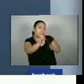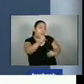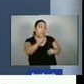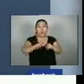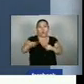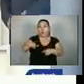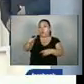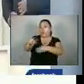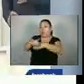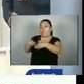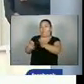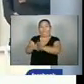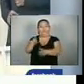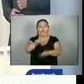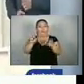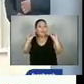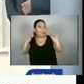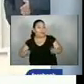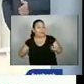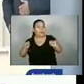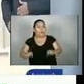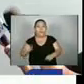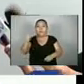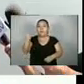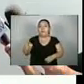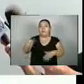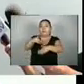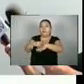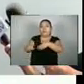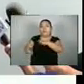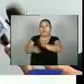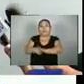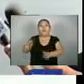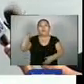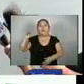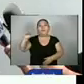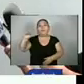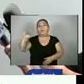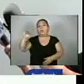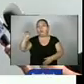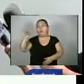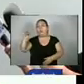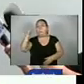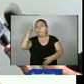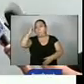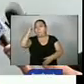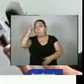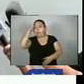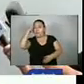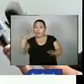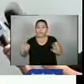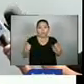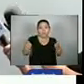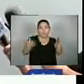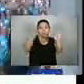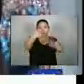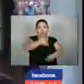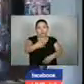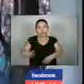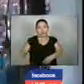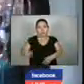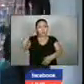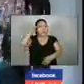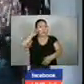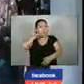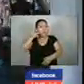embargo, otros lo ven inviable. Para el diputado de Nuevas Ideas, Mauricio Ortiz, la popularidad que Nayib Bukele mantiene durante